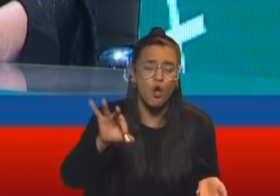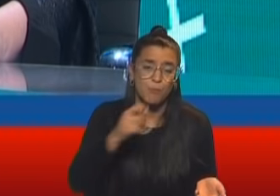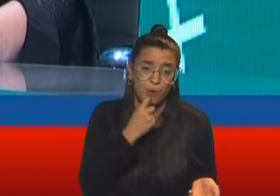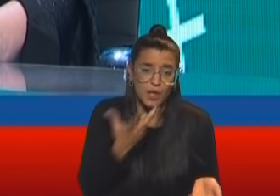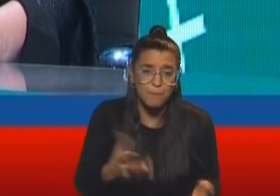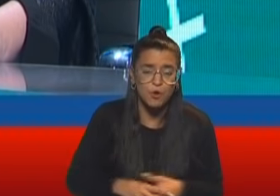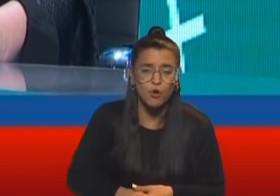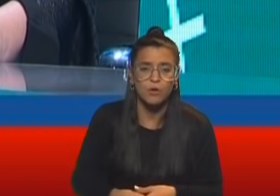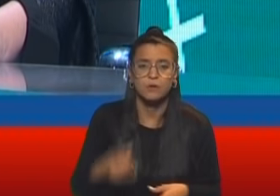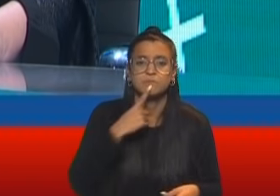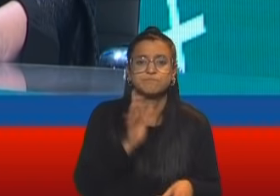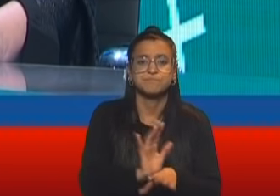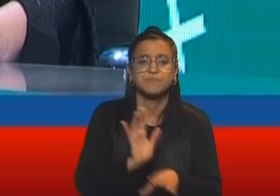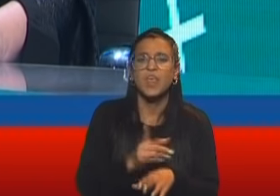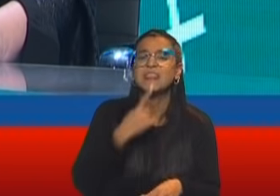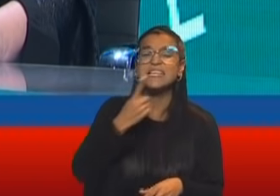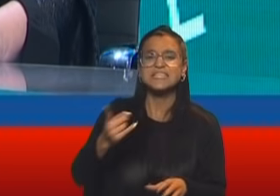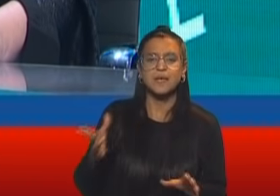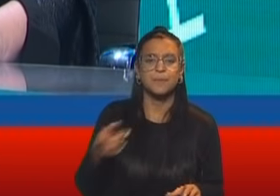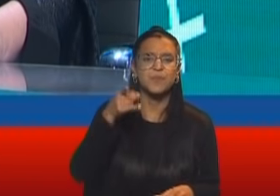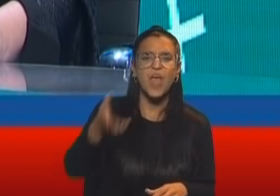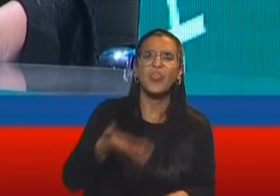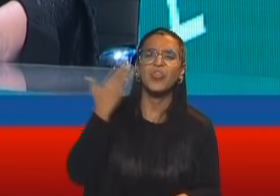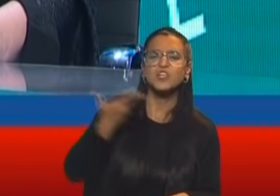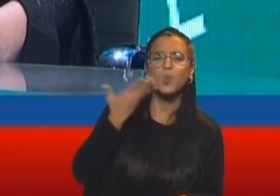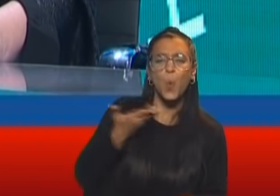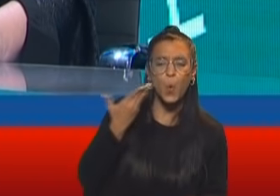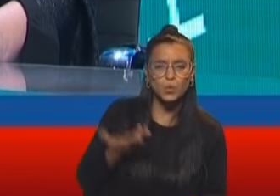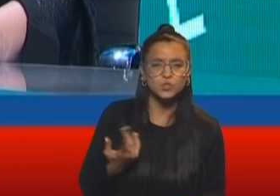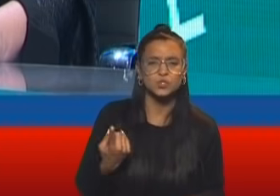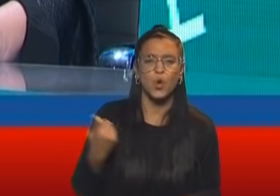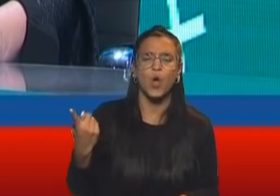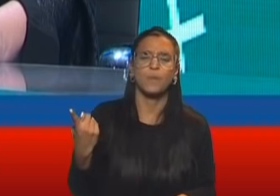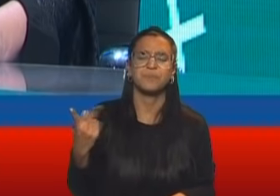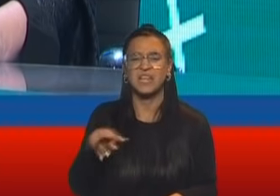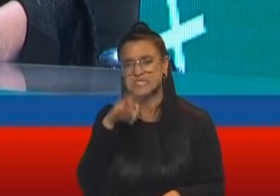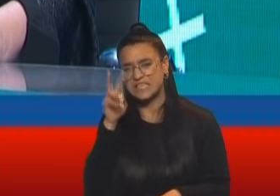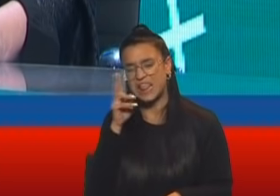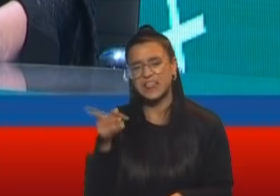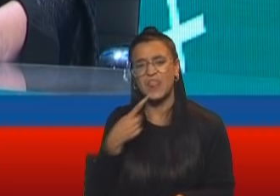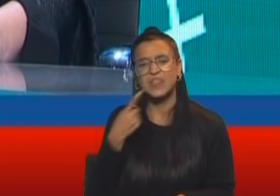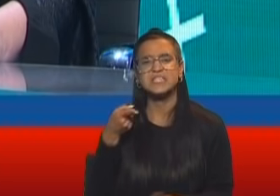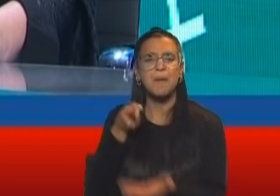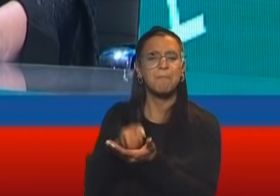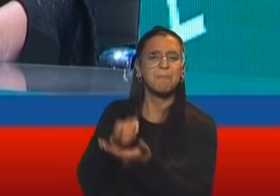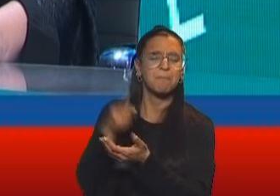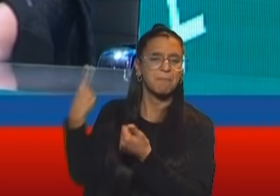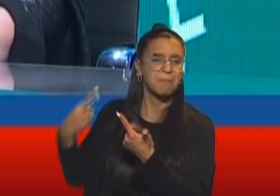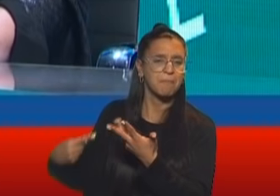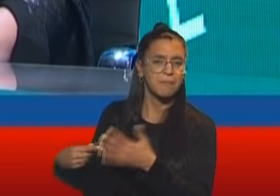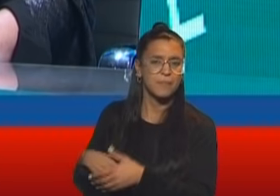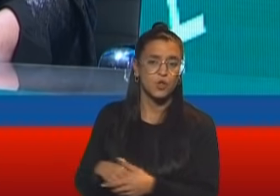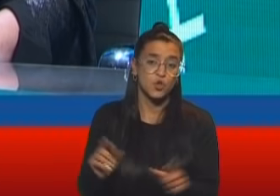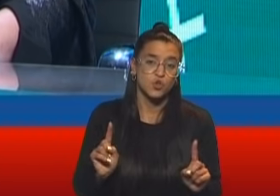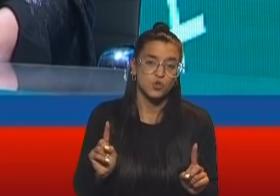ejemplo, aparece diciendo, es el discurso de una cheta que dice malas palabras.